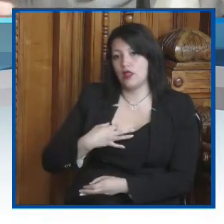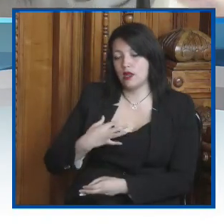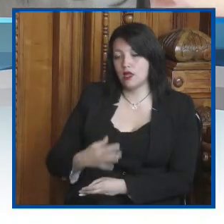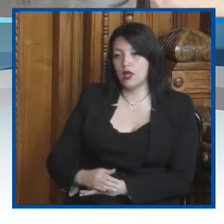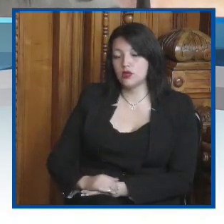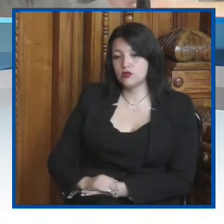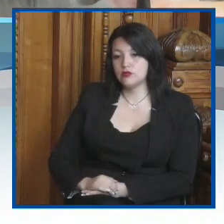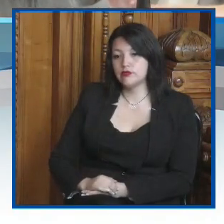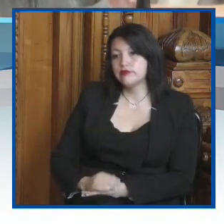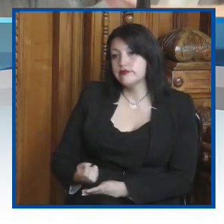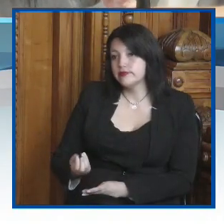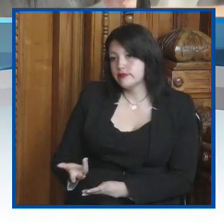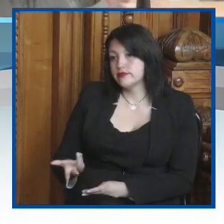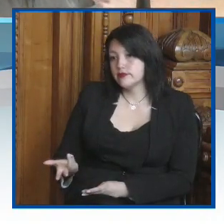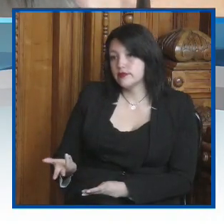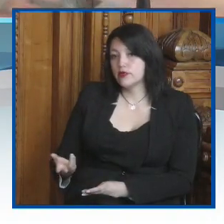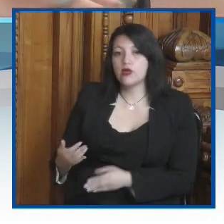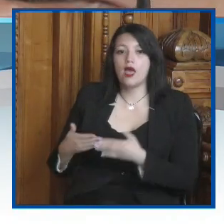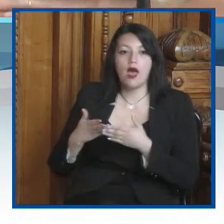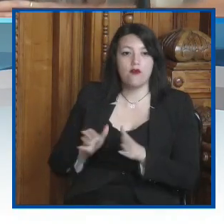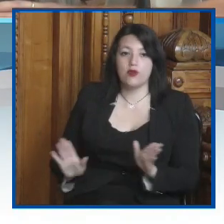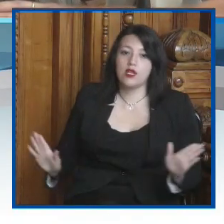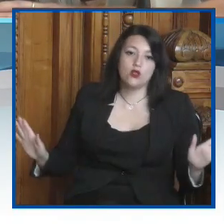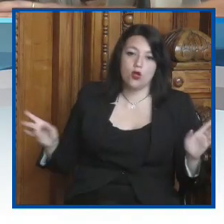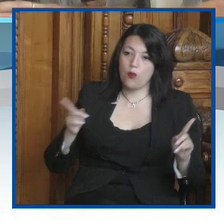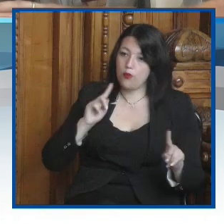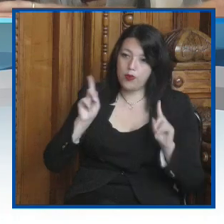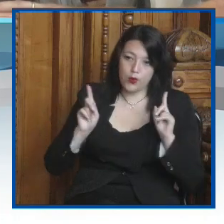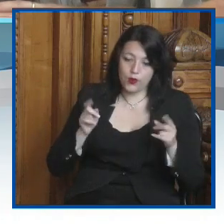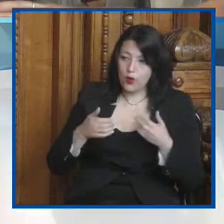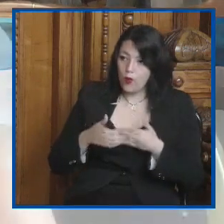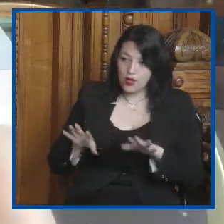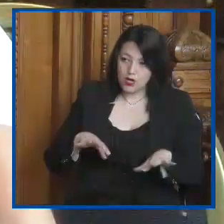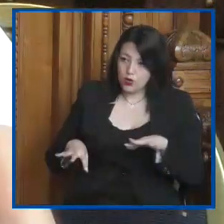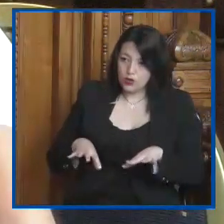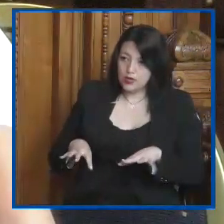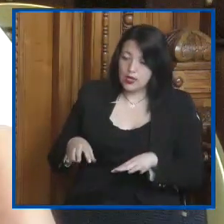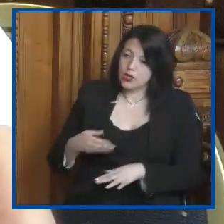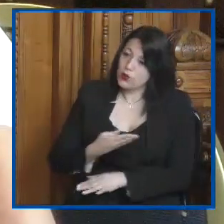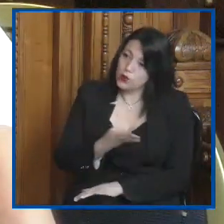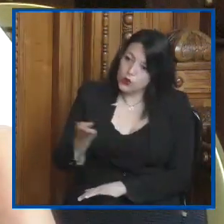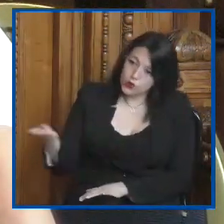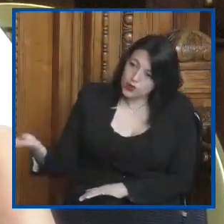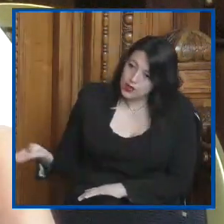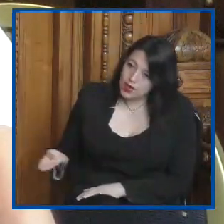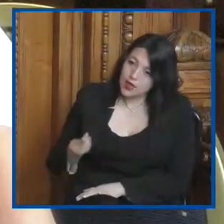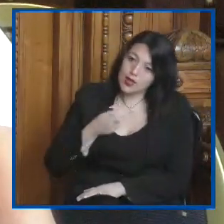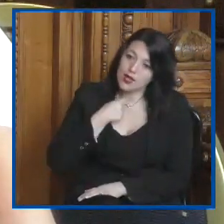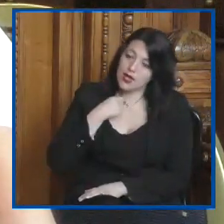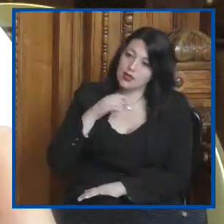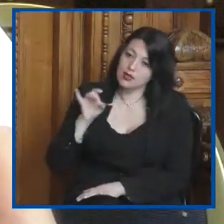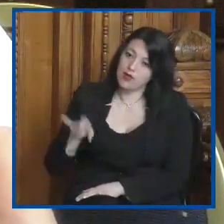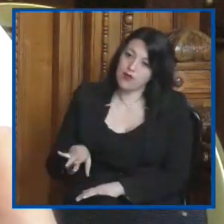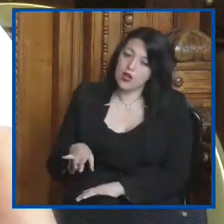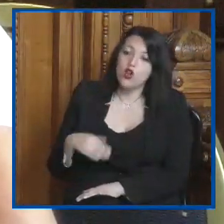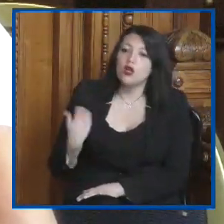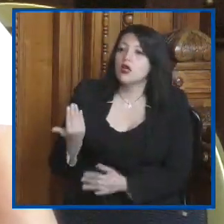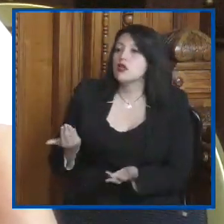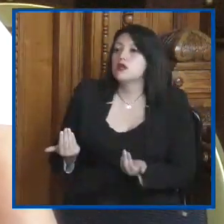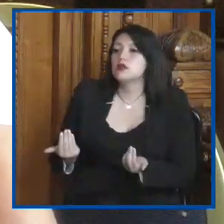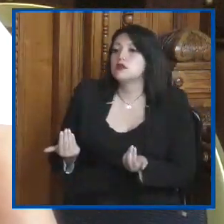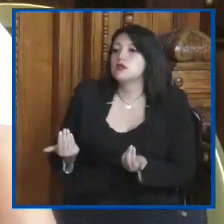Así que, bueno, estoy abierta a preguntas, cualquier cosa que quieran saber más, lo que